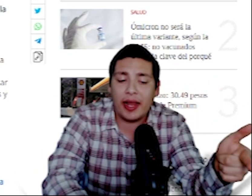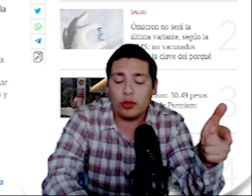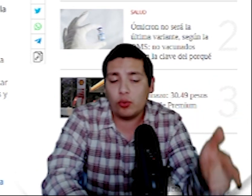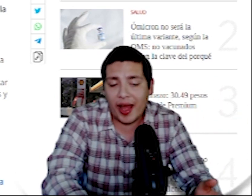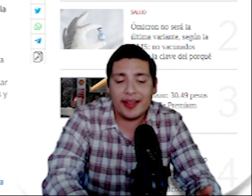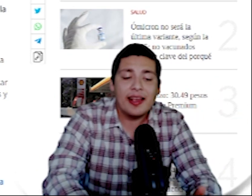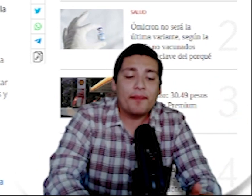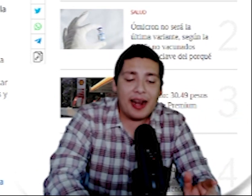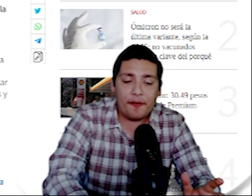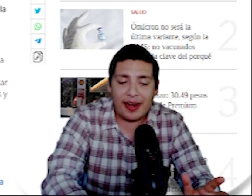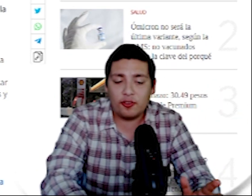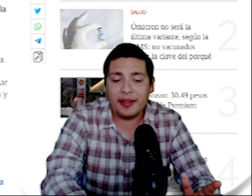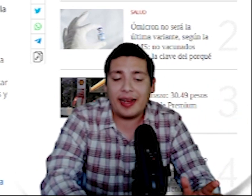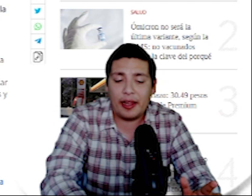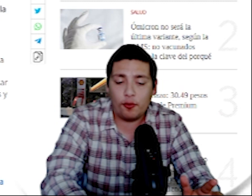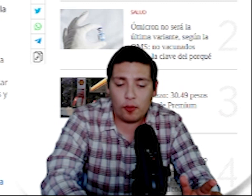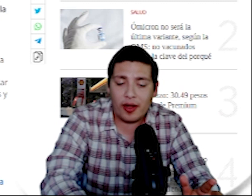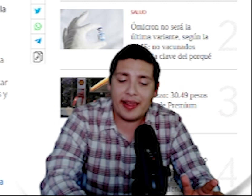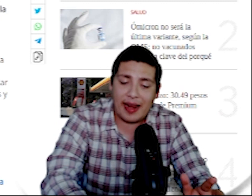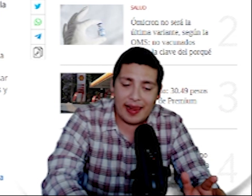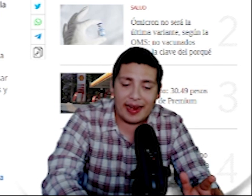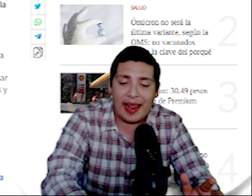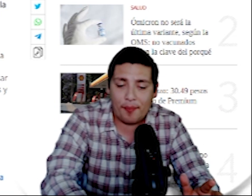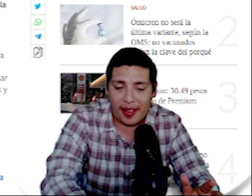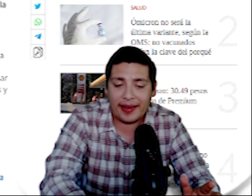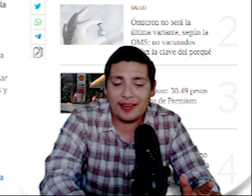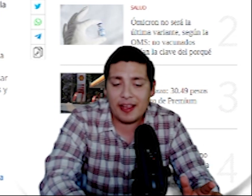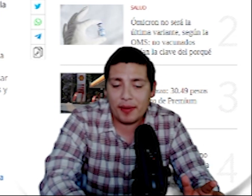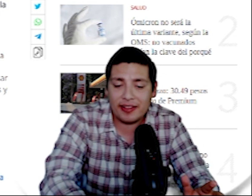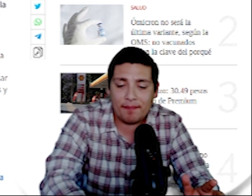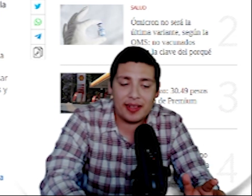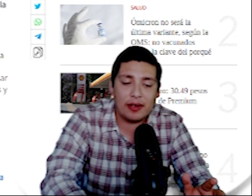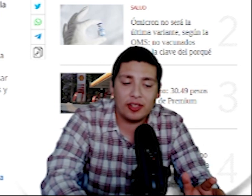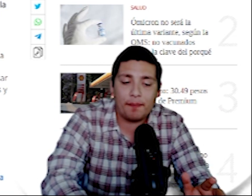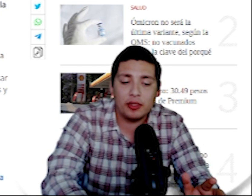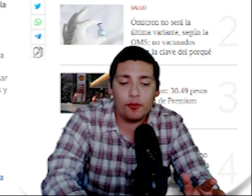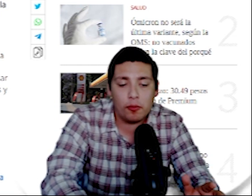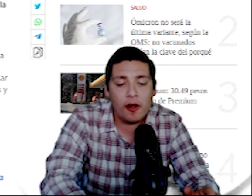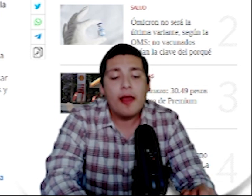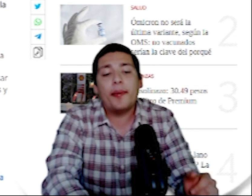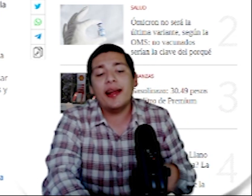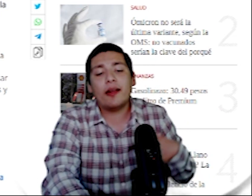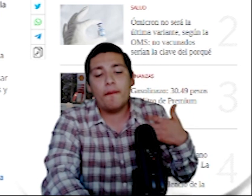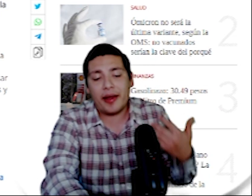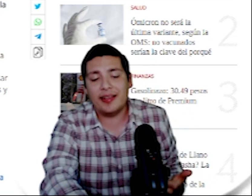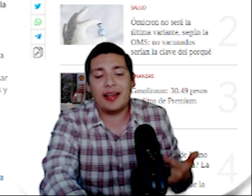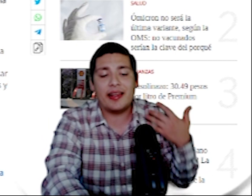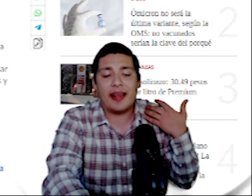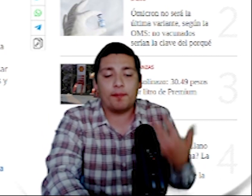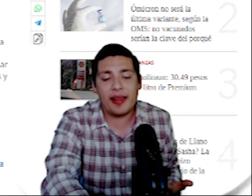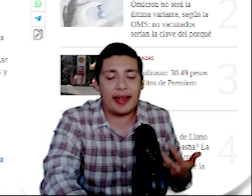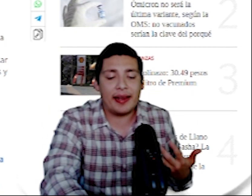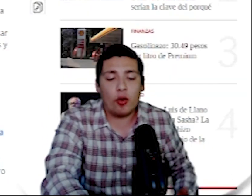los titulares de la Federación Mexicana de Fútbol y de la Liga MX y presidentes de los equipos de fútbol para que